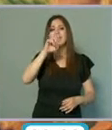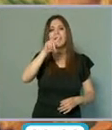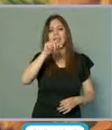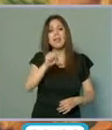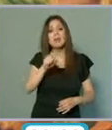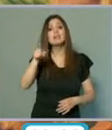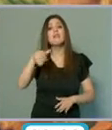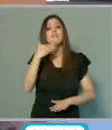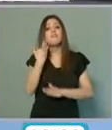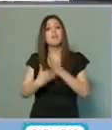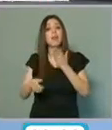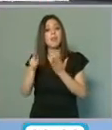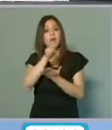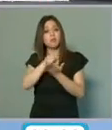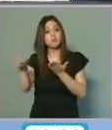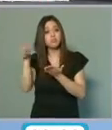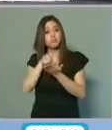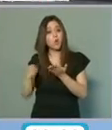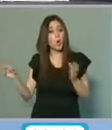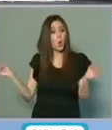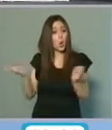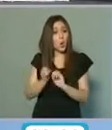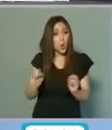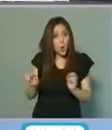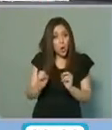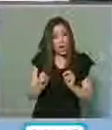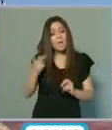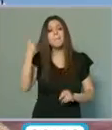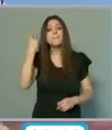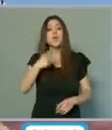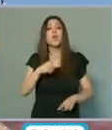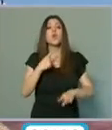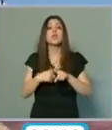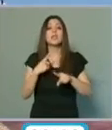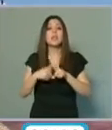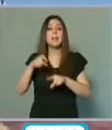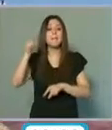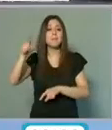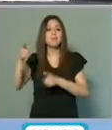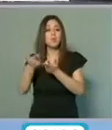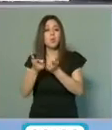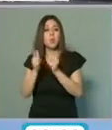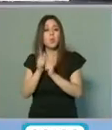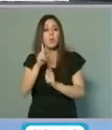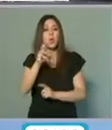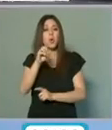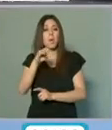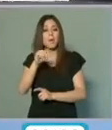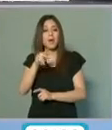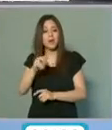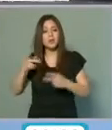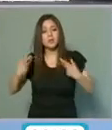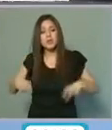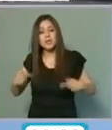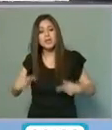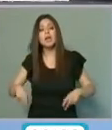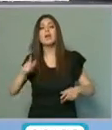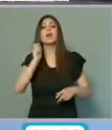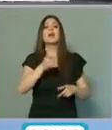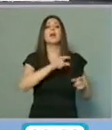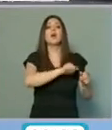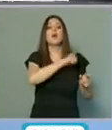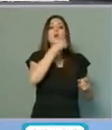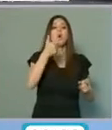escrito. Lo que sabemos es por los romanos y posteriormente por Beda el Venerable, que era un